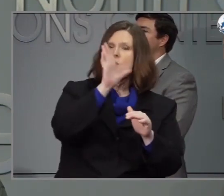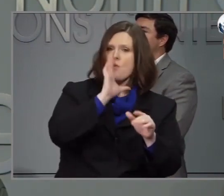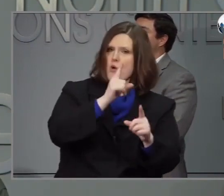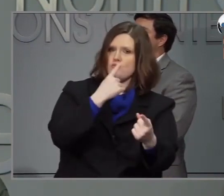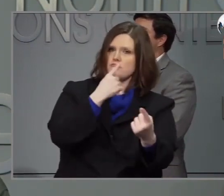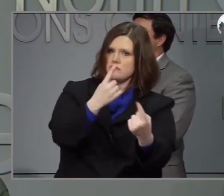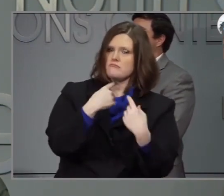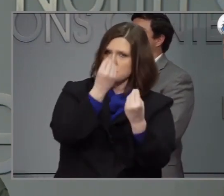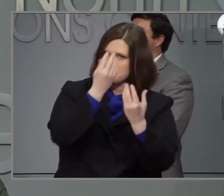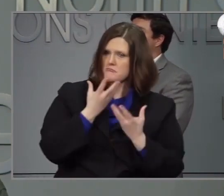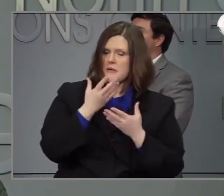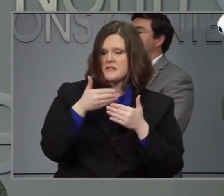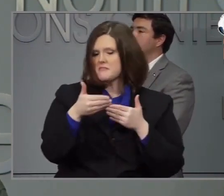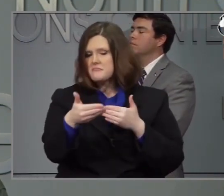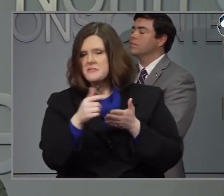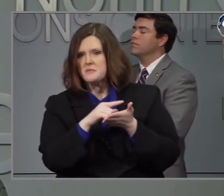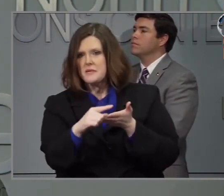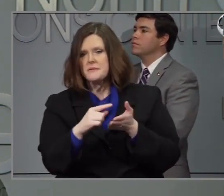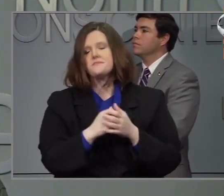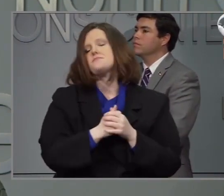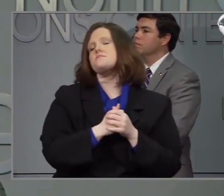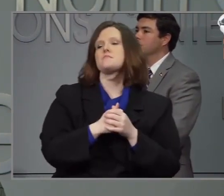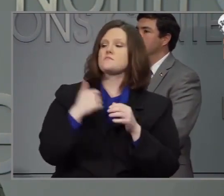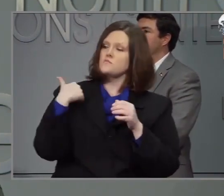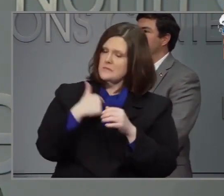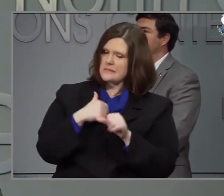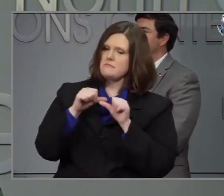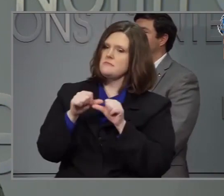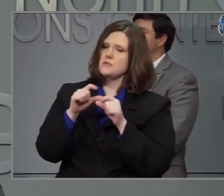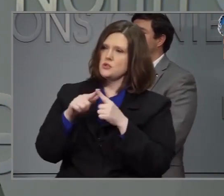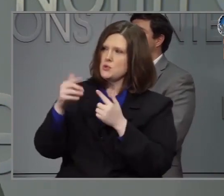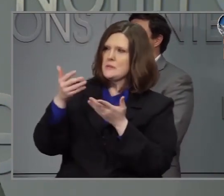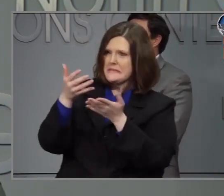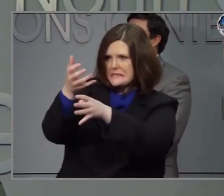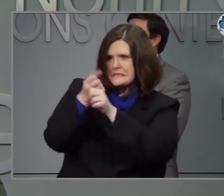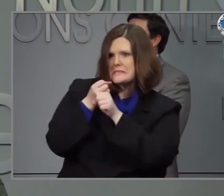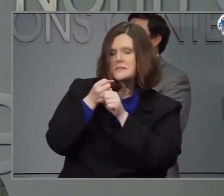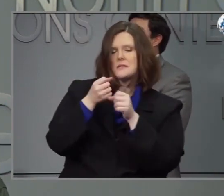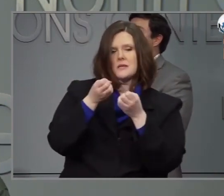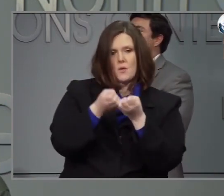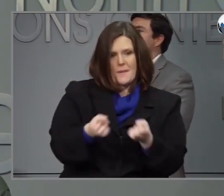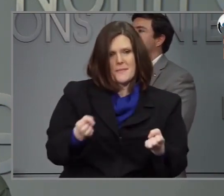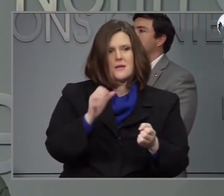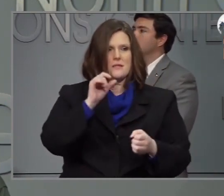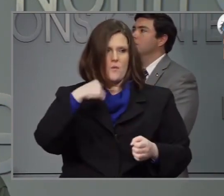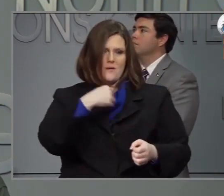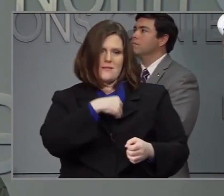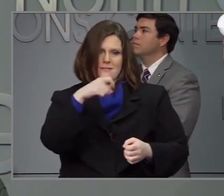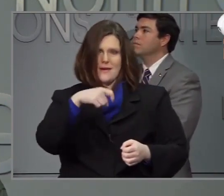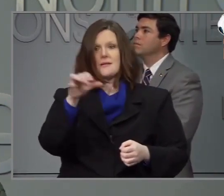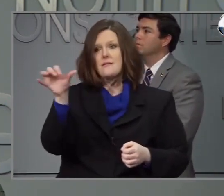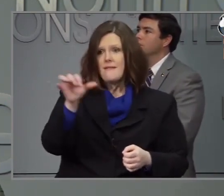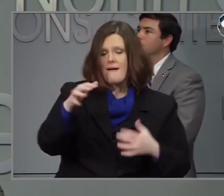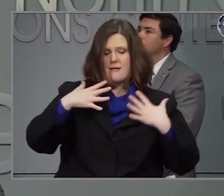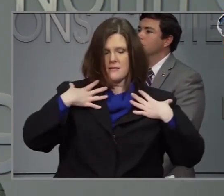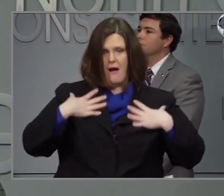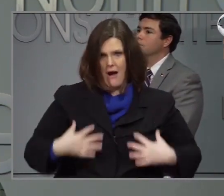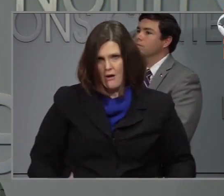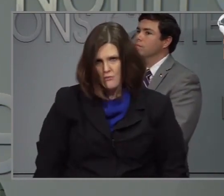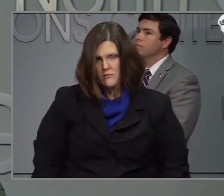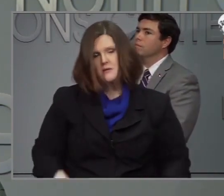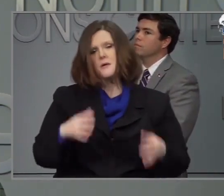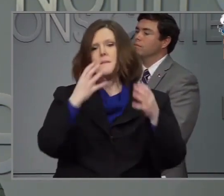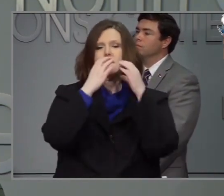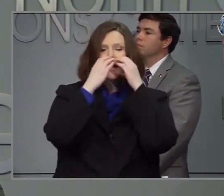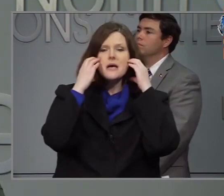días nuestra sección de logística continúa trabajando tratando de conseguir equipos de protección personal que